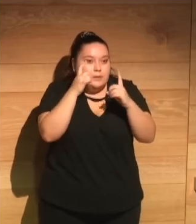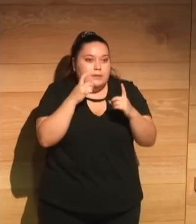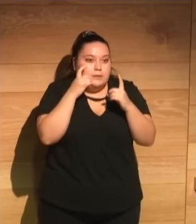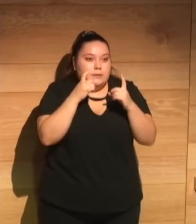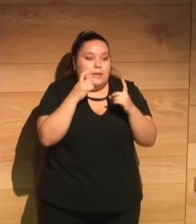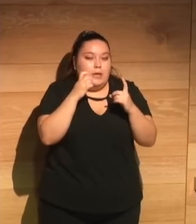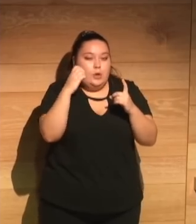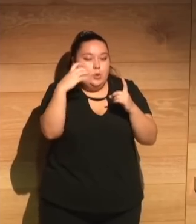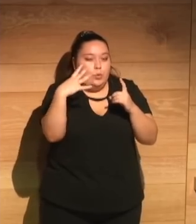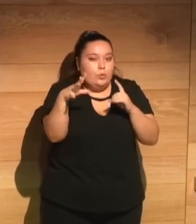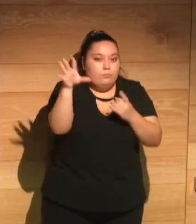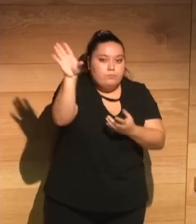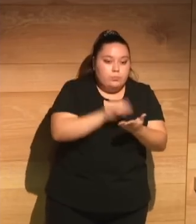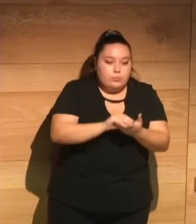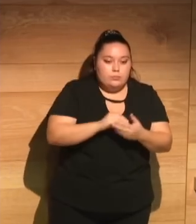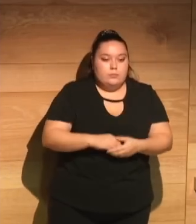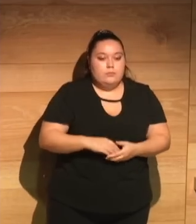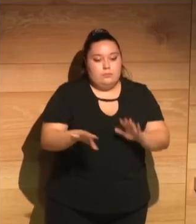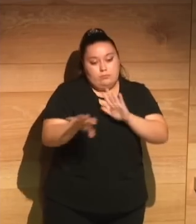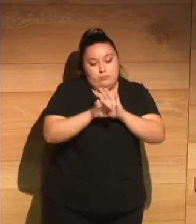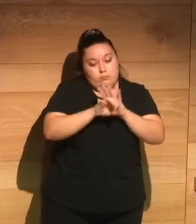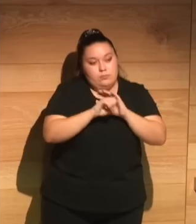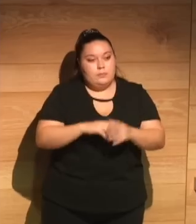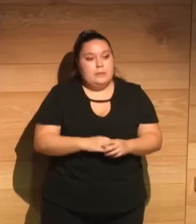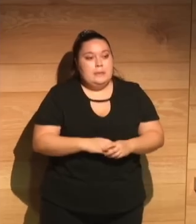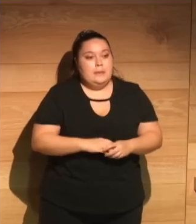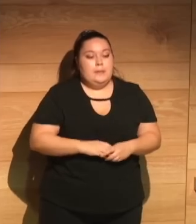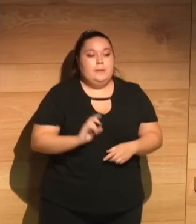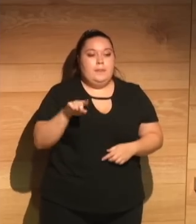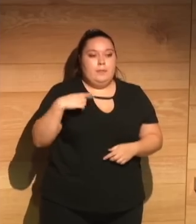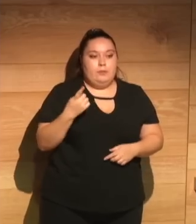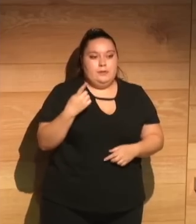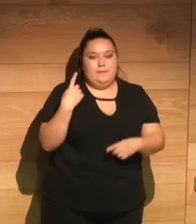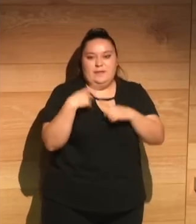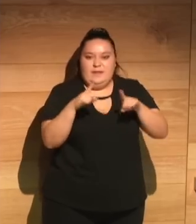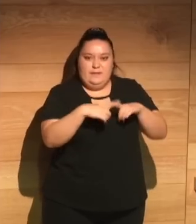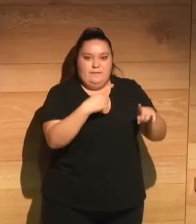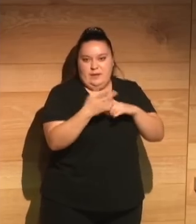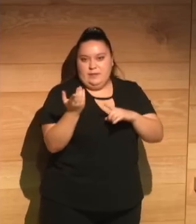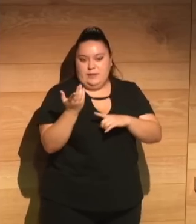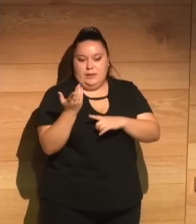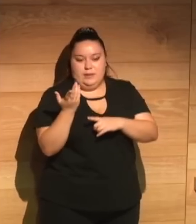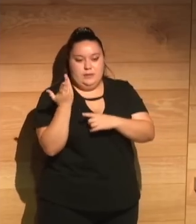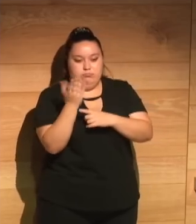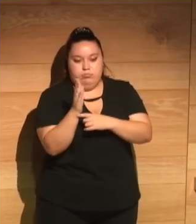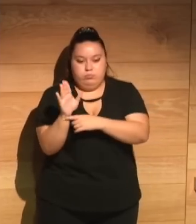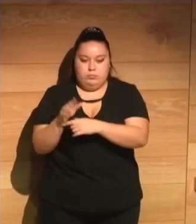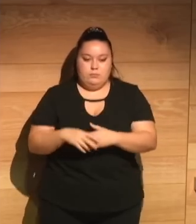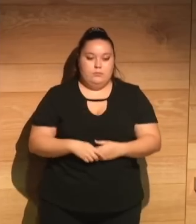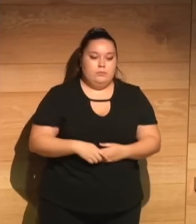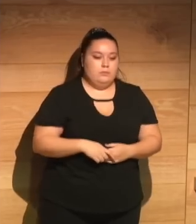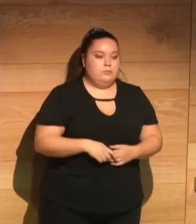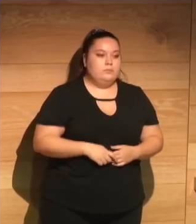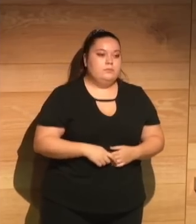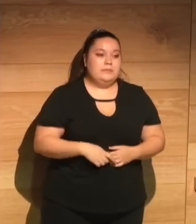robar toda la luz posible. Ese es uno de los principios, que además también se refleja en diferentes resultados en pantalla, porque si tú tienes